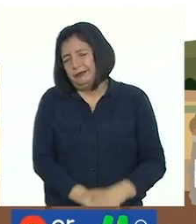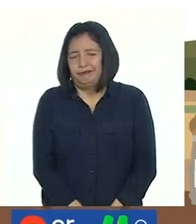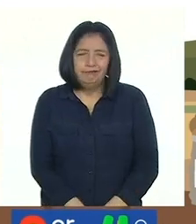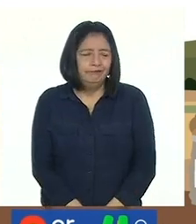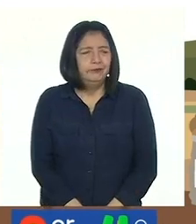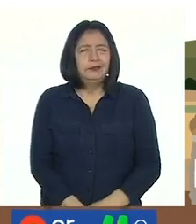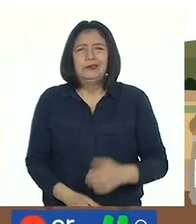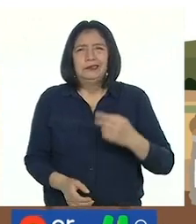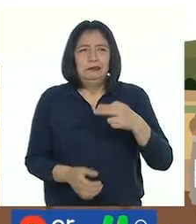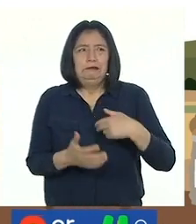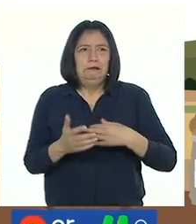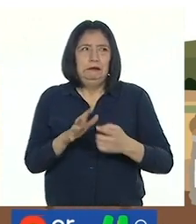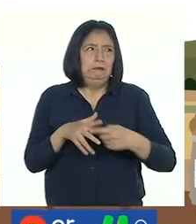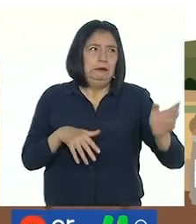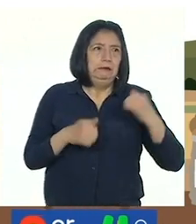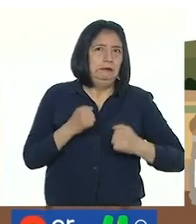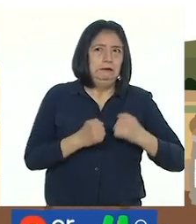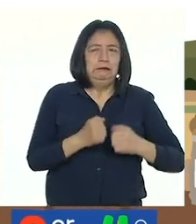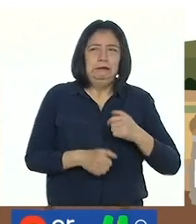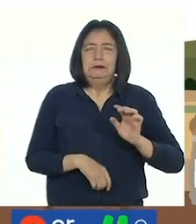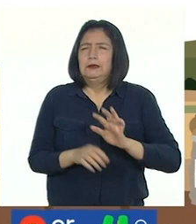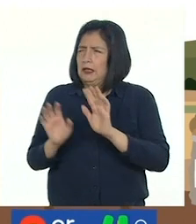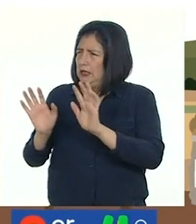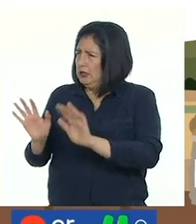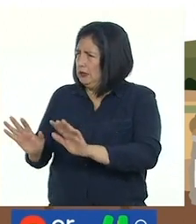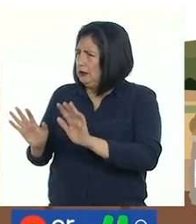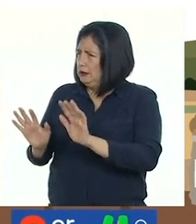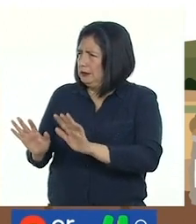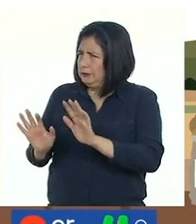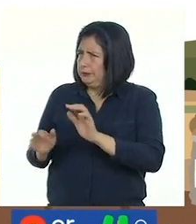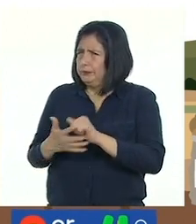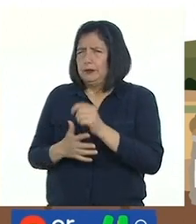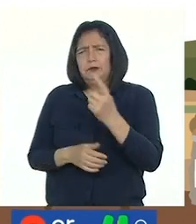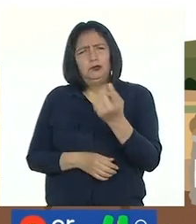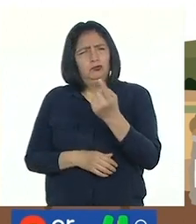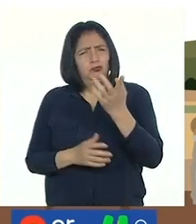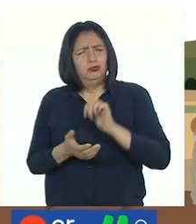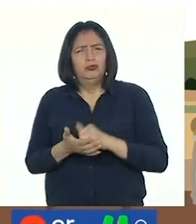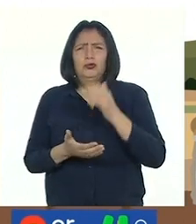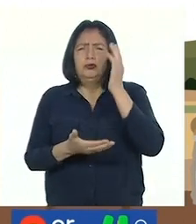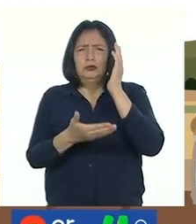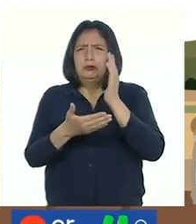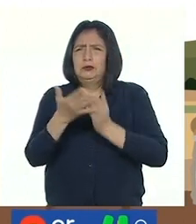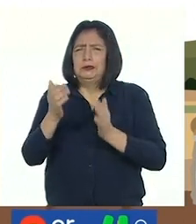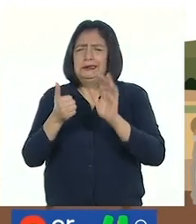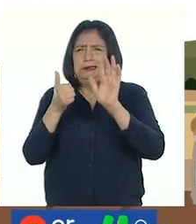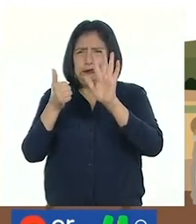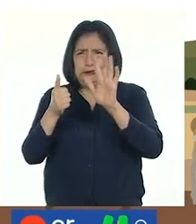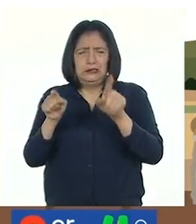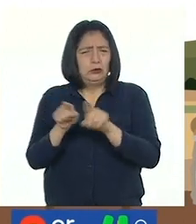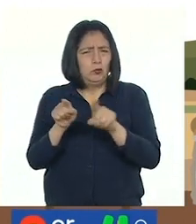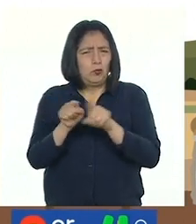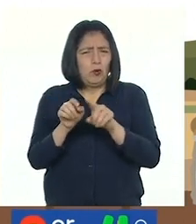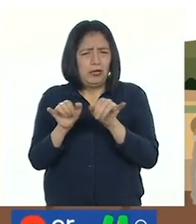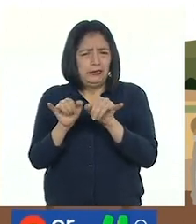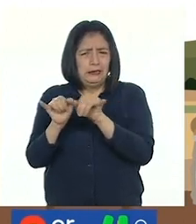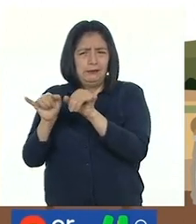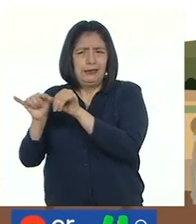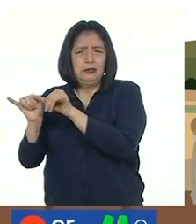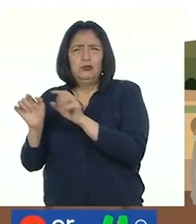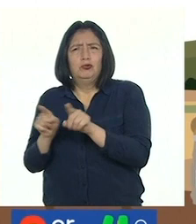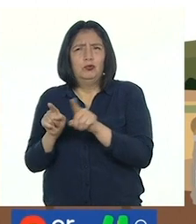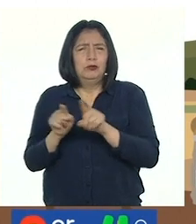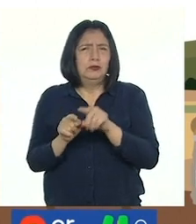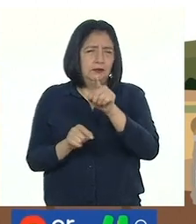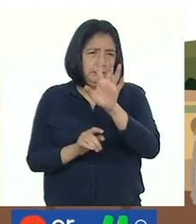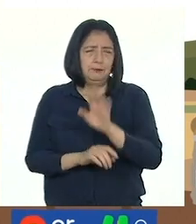Héctor! ¡Huyamos antes de que sea tarde! ¡Calma, calma! Solo se tiene que dividir con 6 partes del mismo tamaño. ¿Qué les